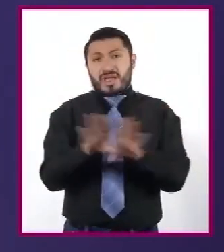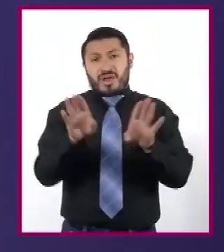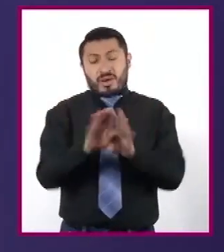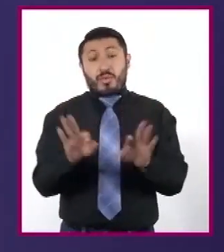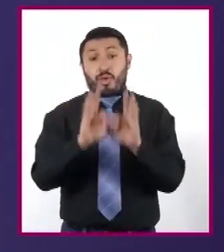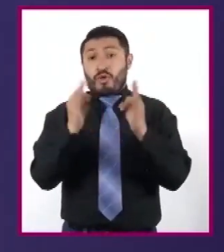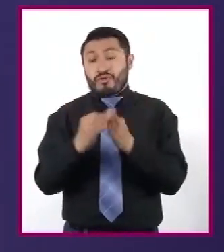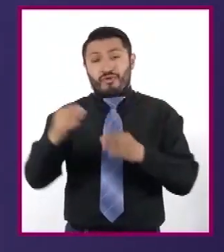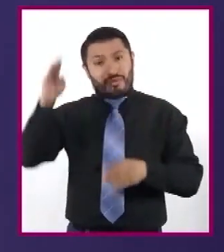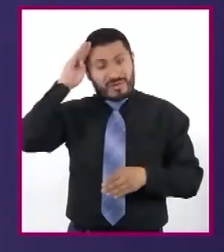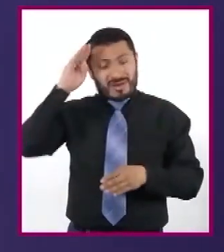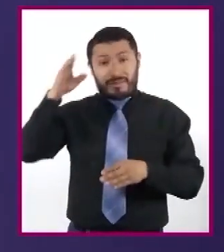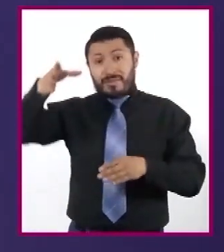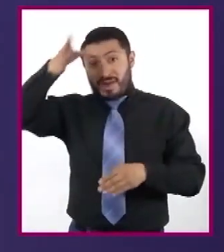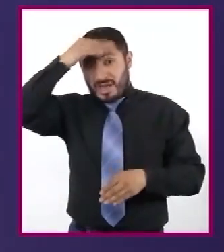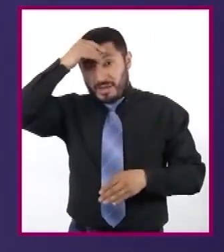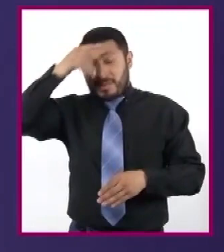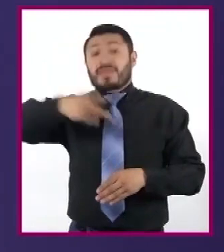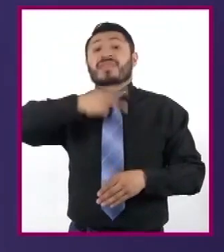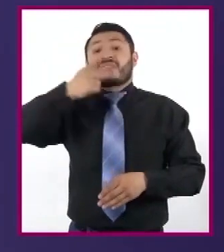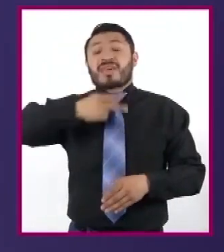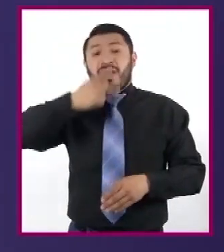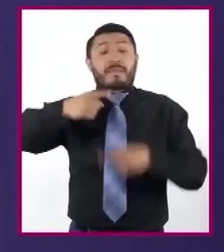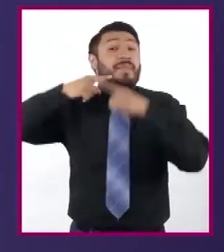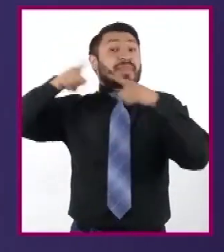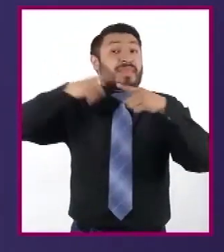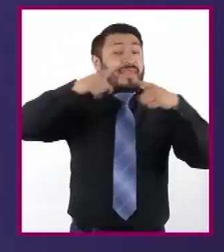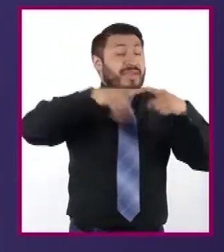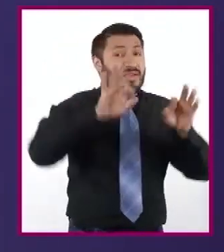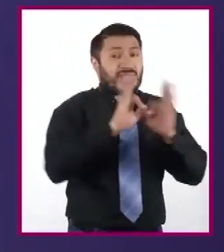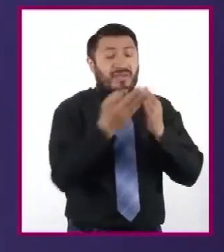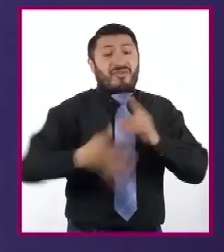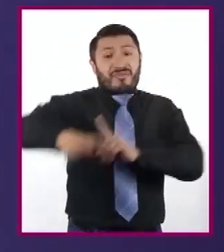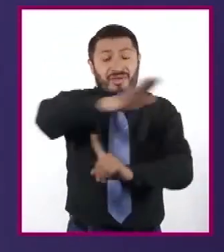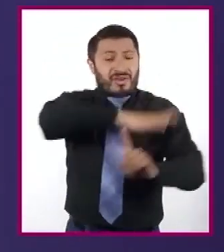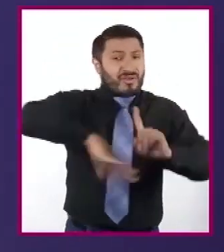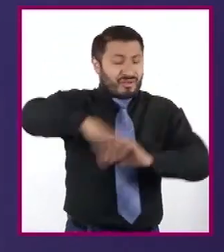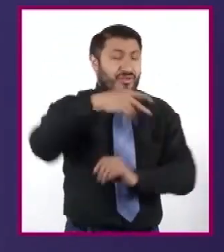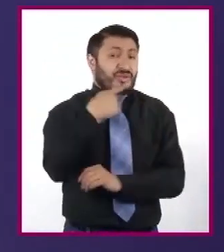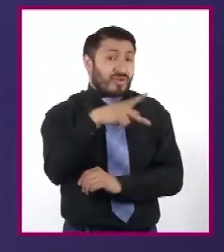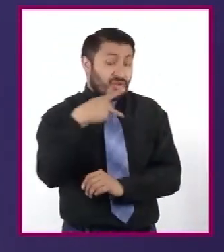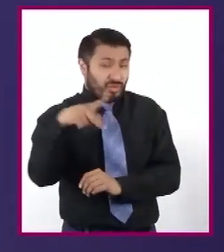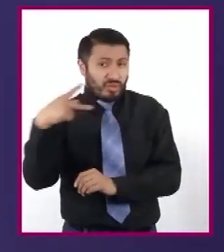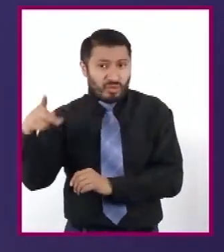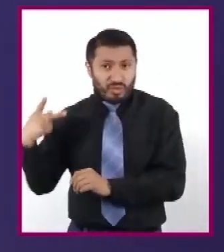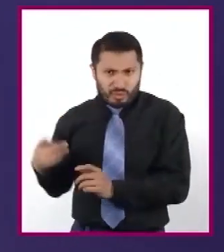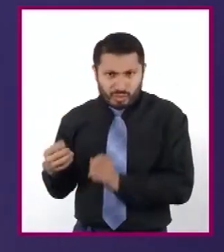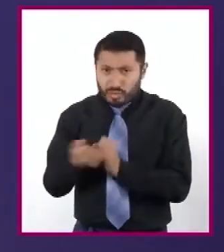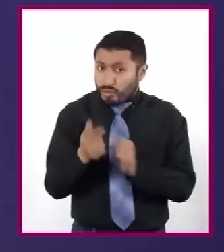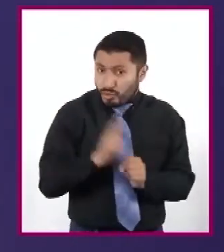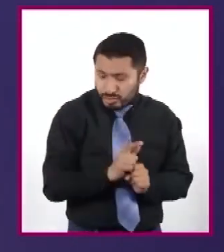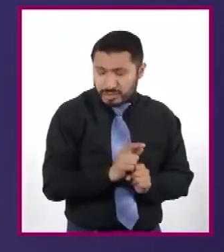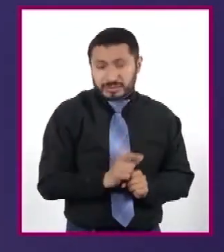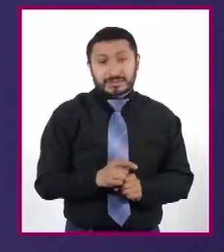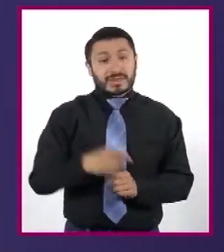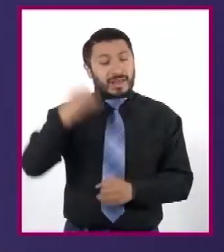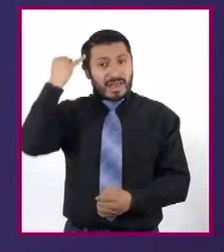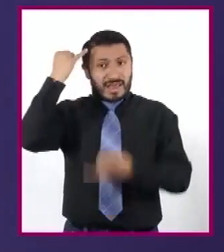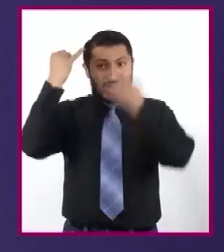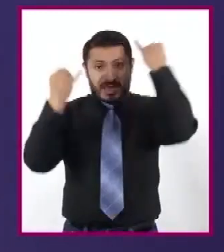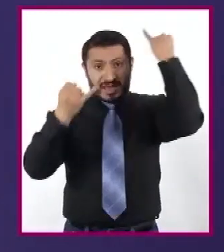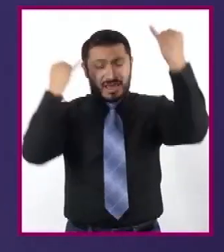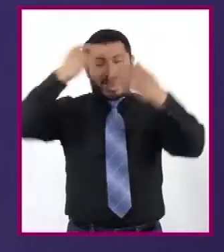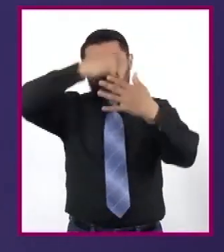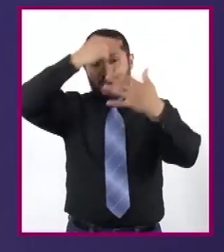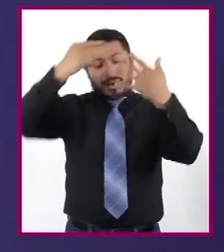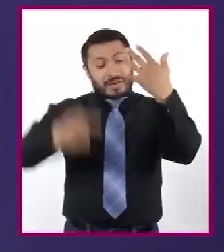de pensar, aprender y hablar de ciertas realidades de su entorno social. Muchas de estas ideas son compartidas